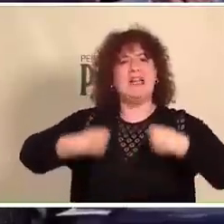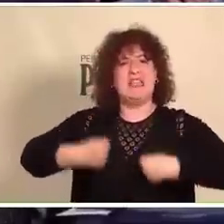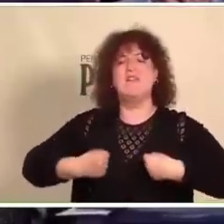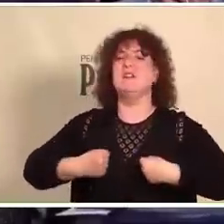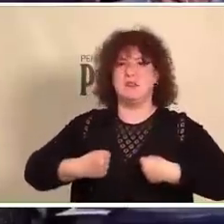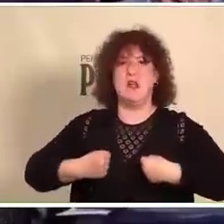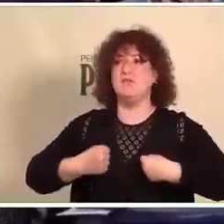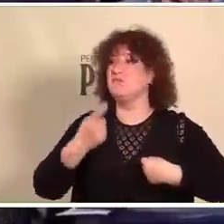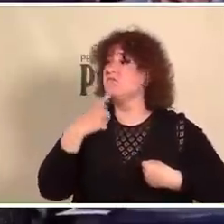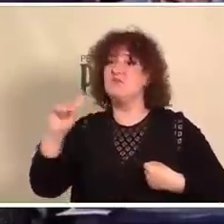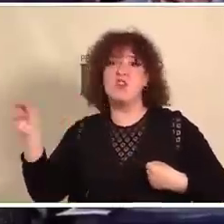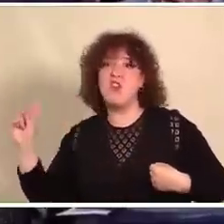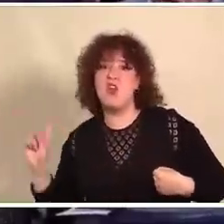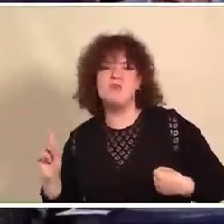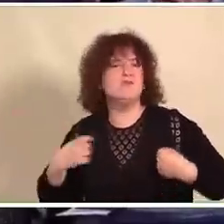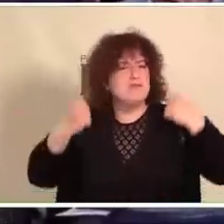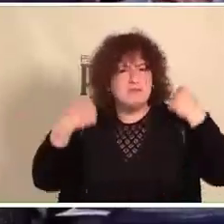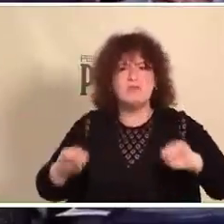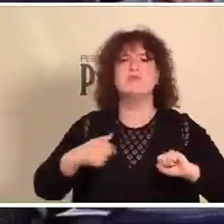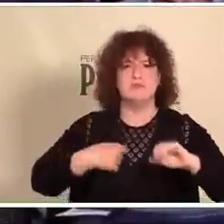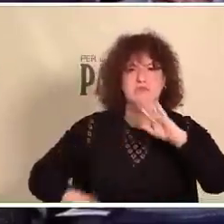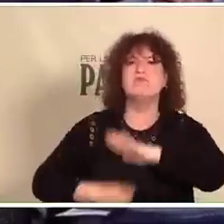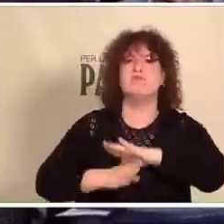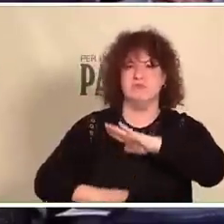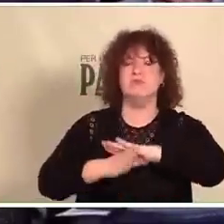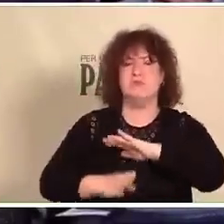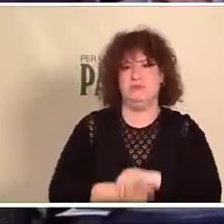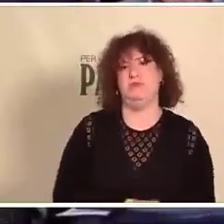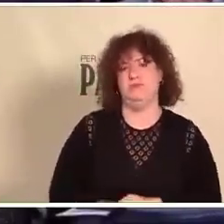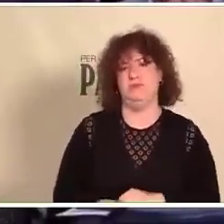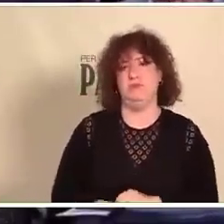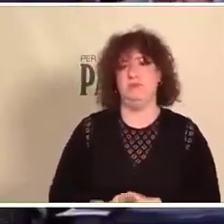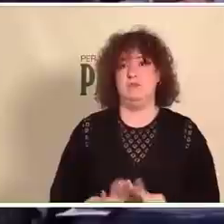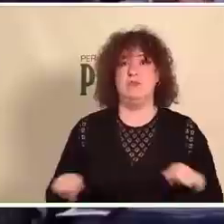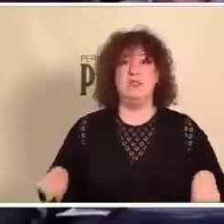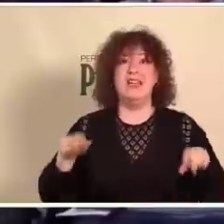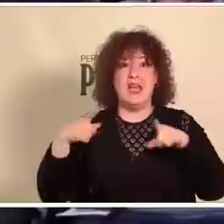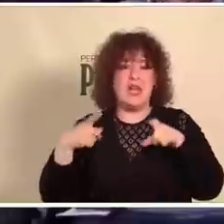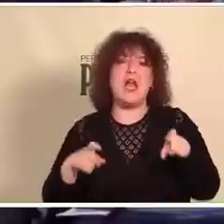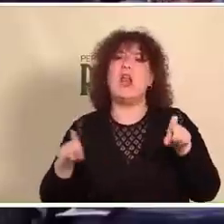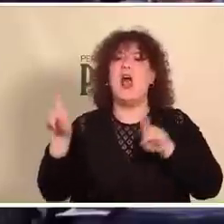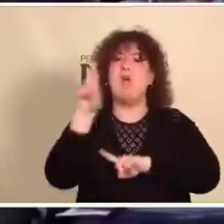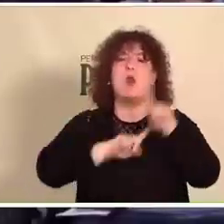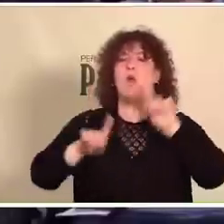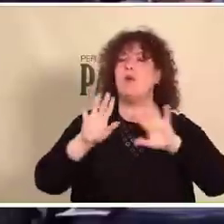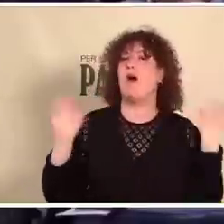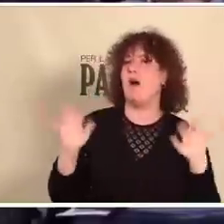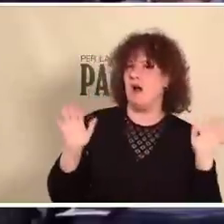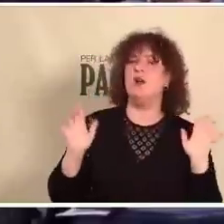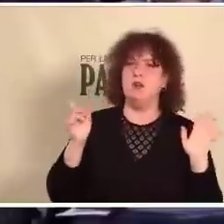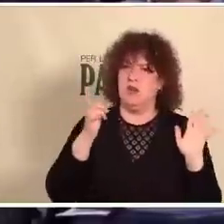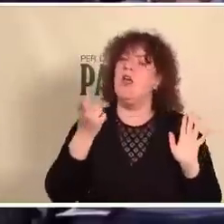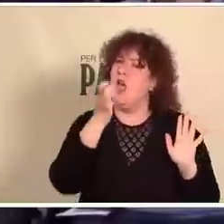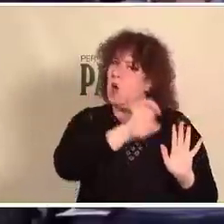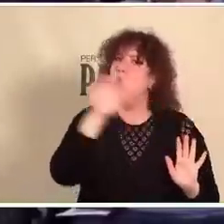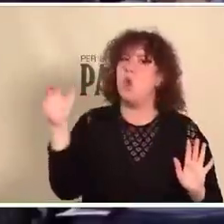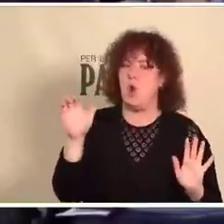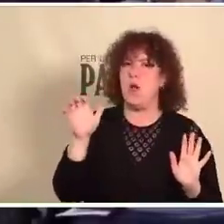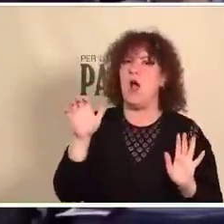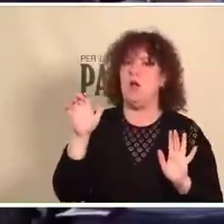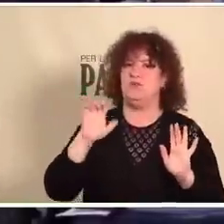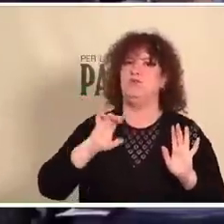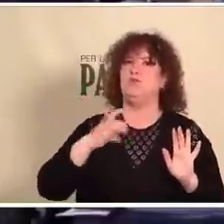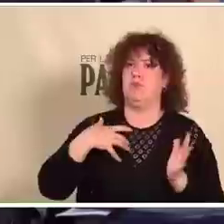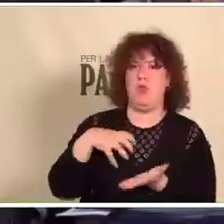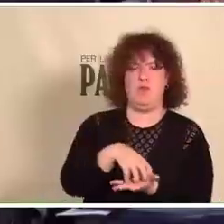que no merece la pena creer nos jugamos mucho en esta guerra Europa se juega mucho en esta